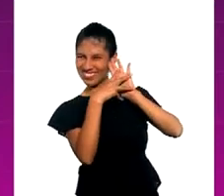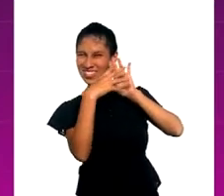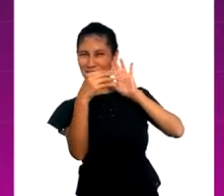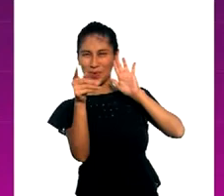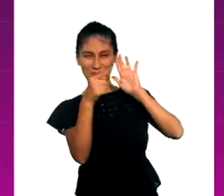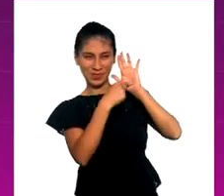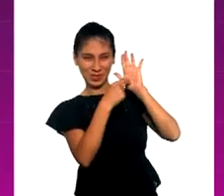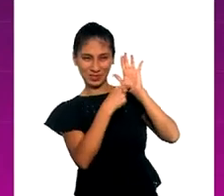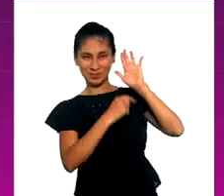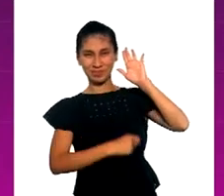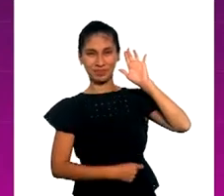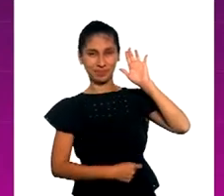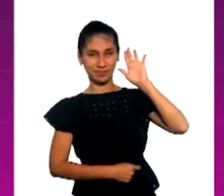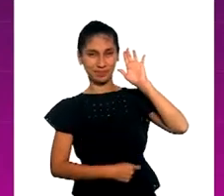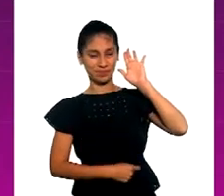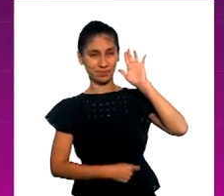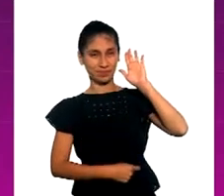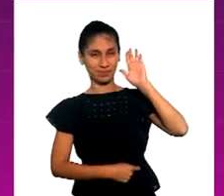cuadrado